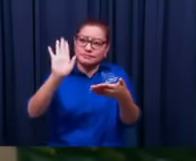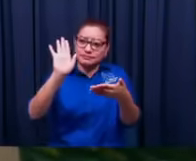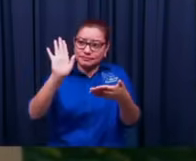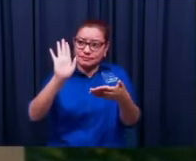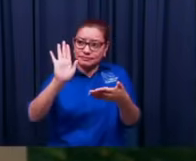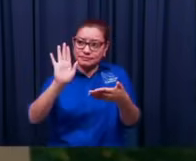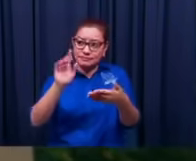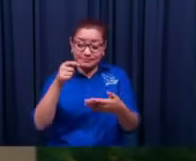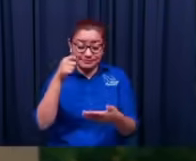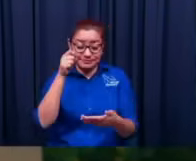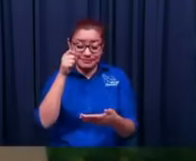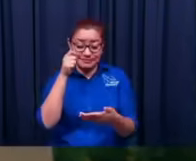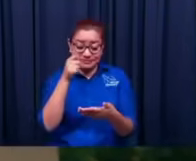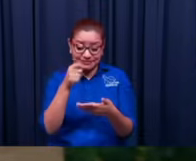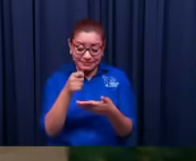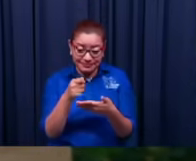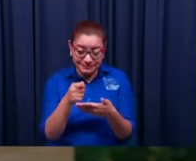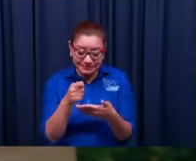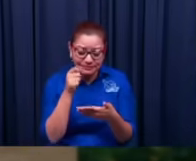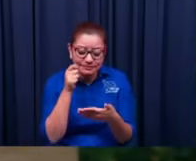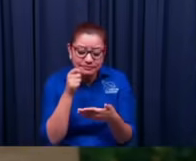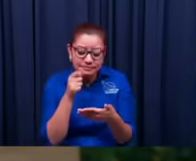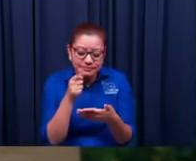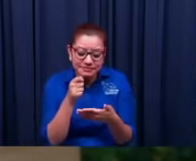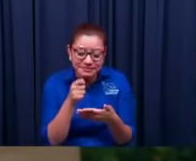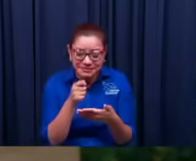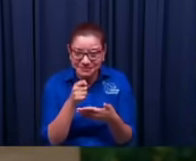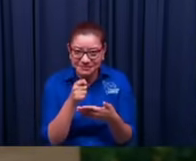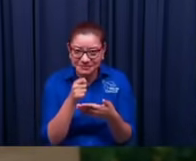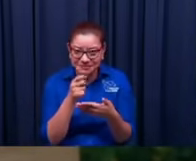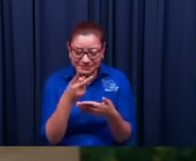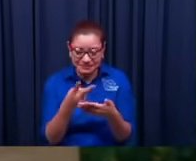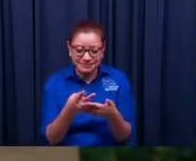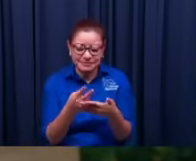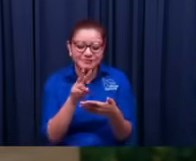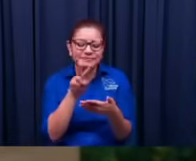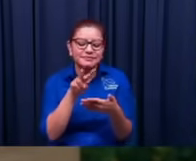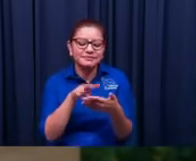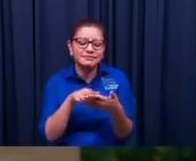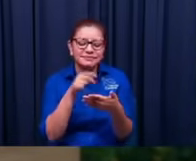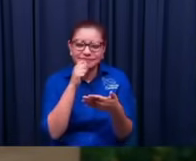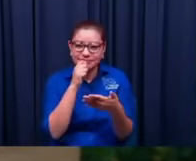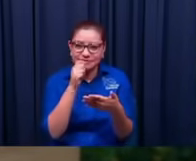traje mi compañera de estudios. Vamos a ver,